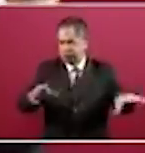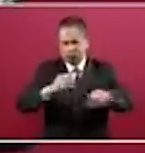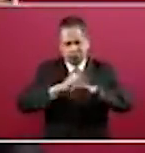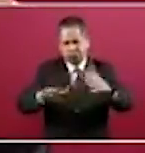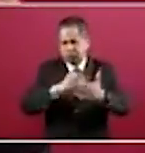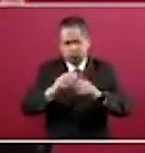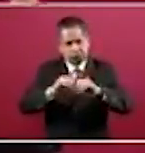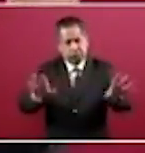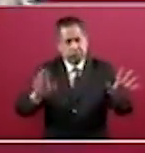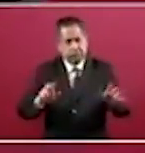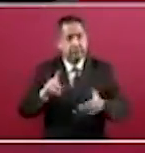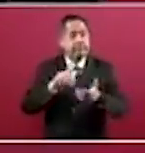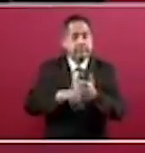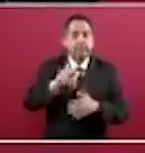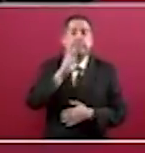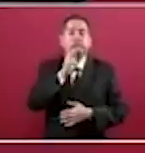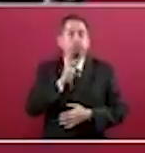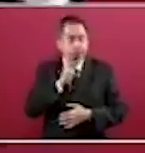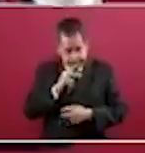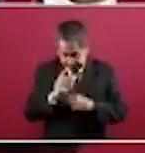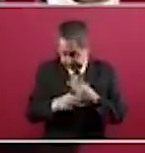todo. Entonces, el caso de Pemex,